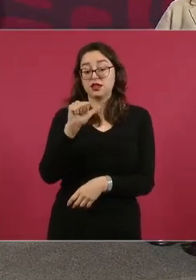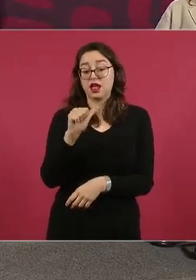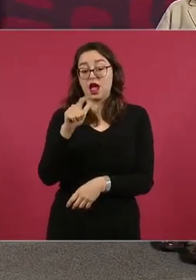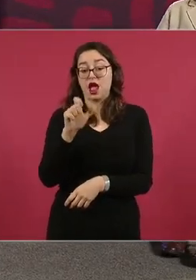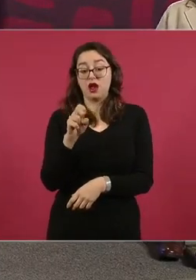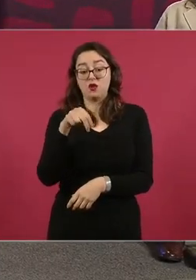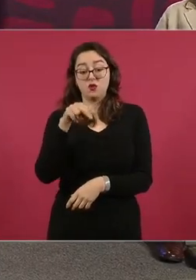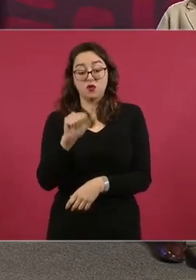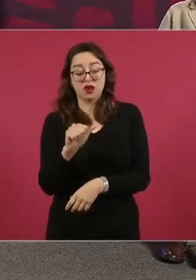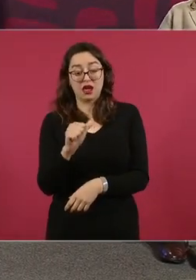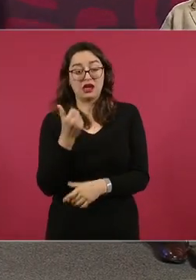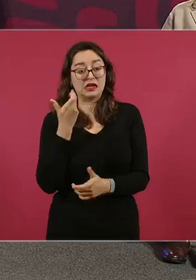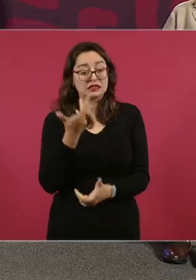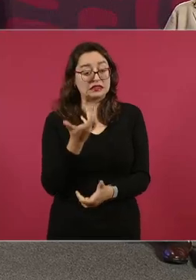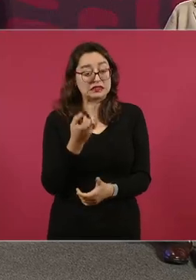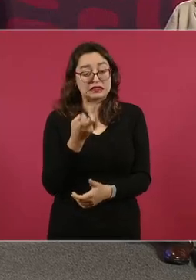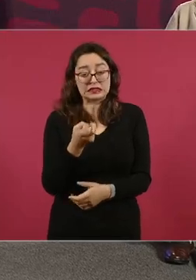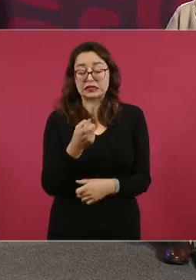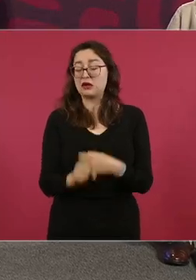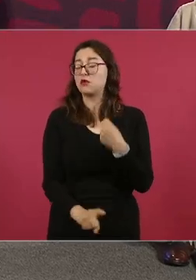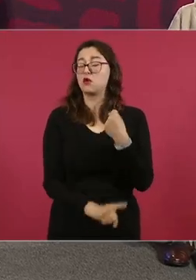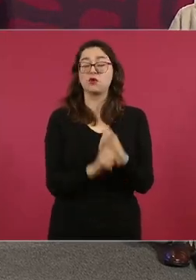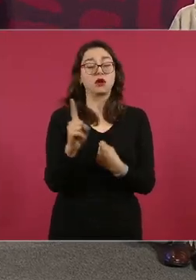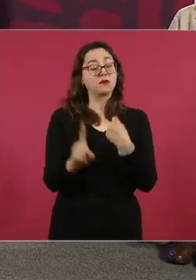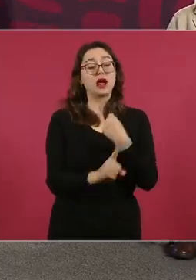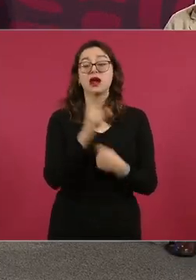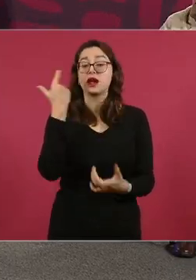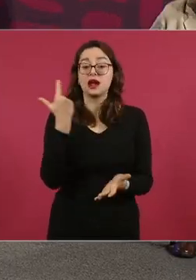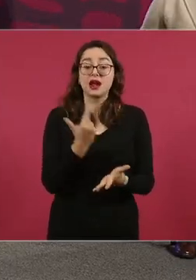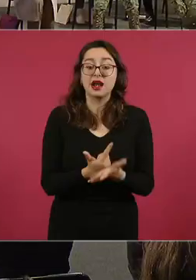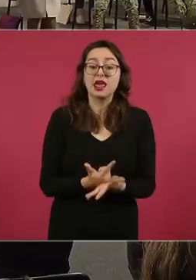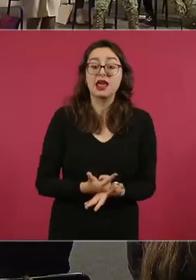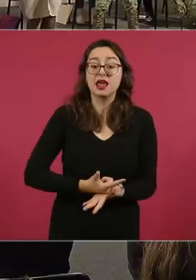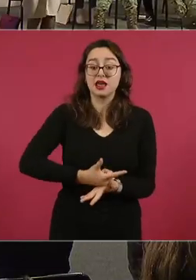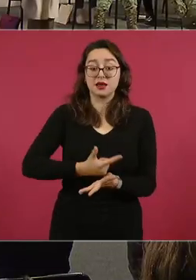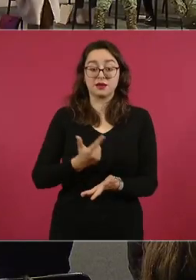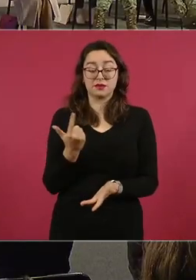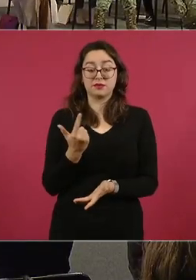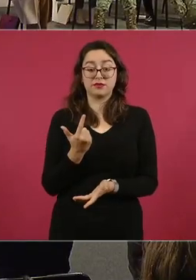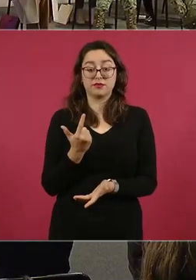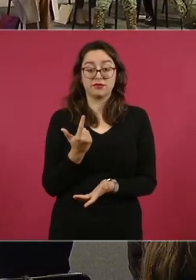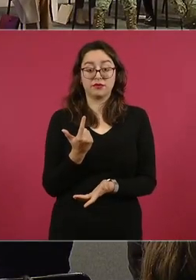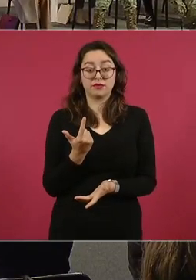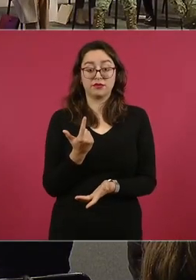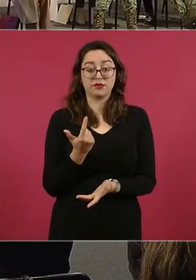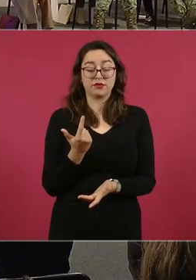Que eso es mucho, muy importante,